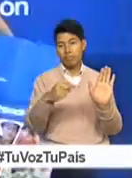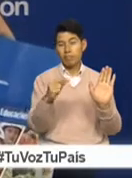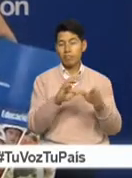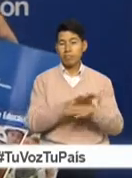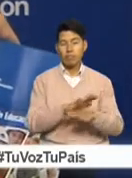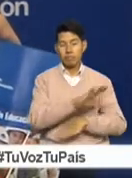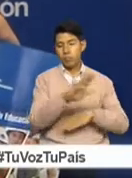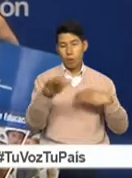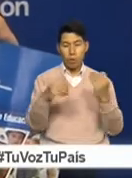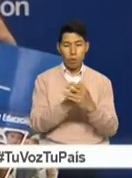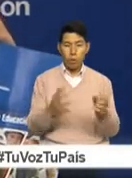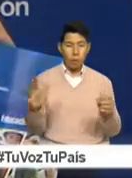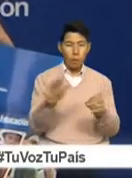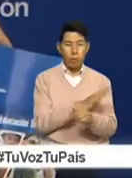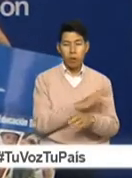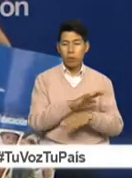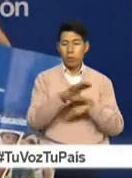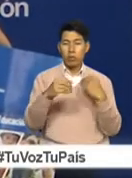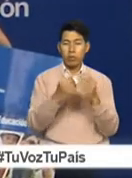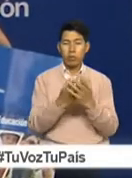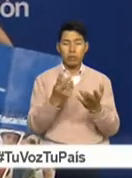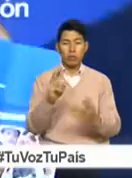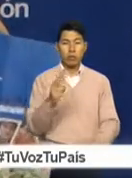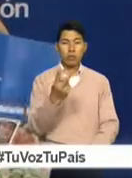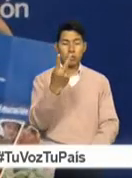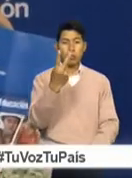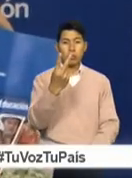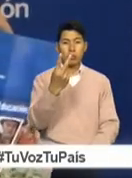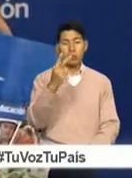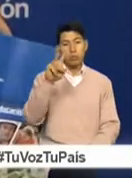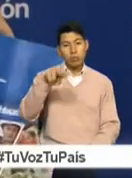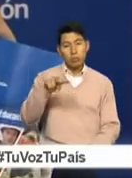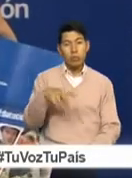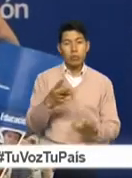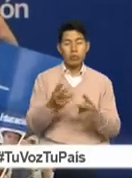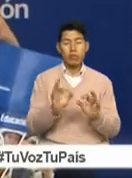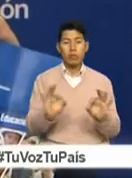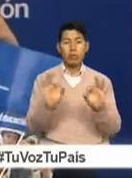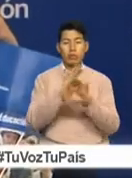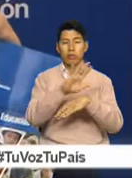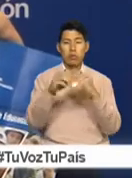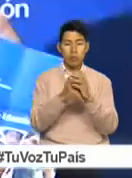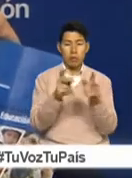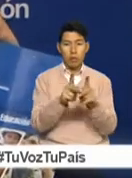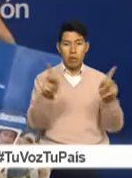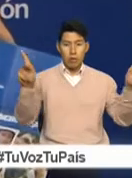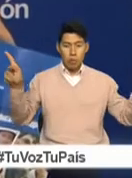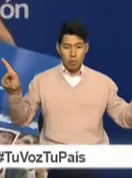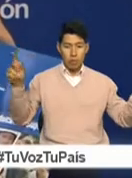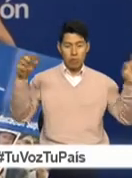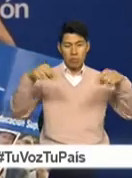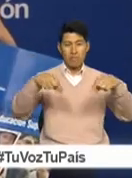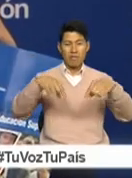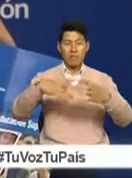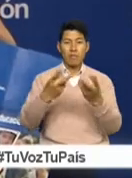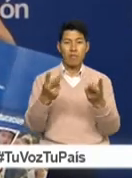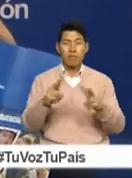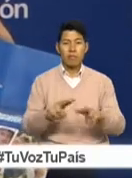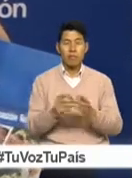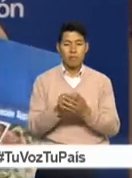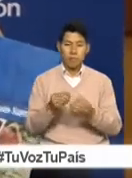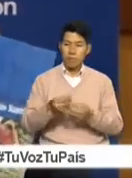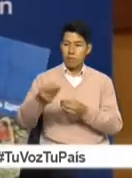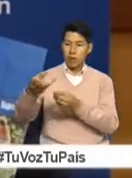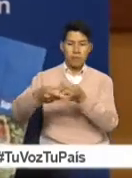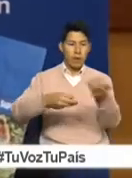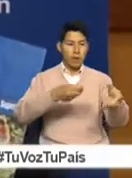educativa que se abre para este segundo el día de hoy con el periódico el comercio que es precisamente el de mayor circulación en